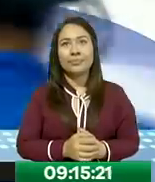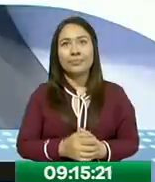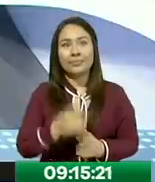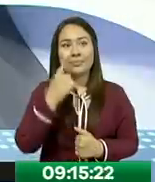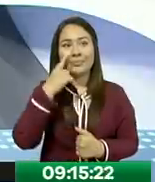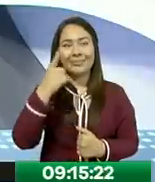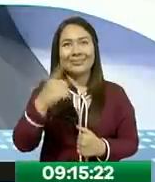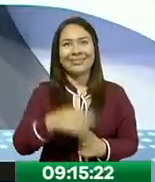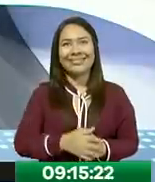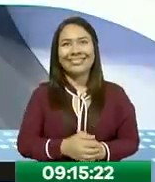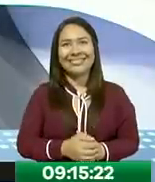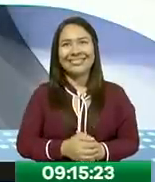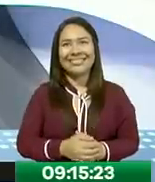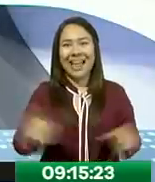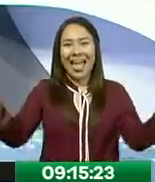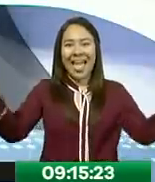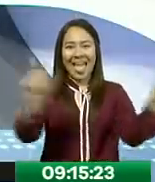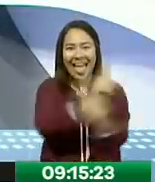aire.